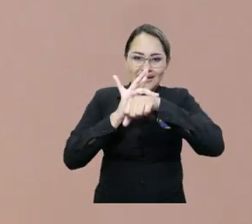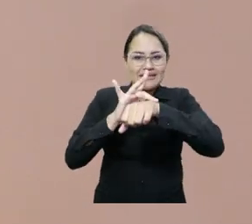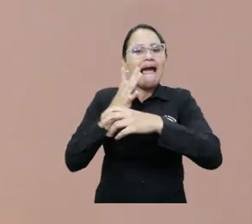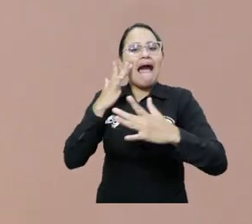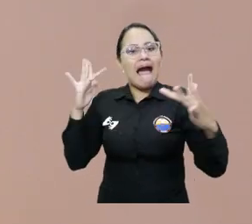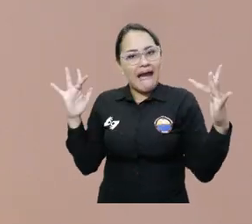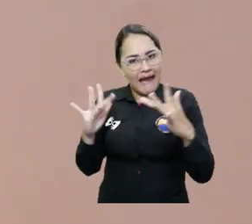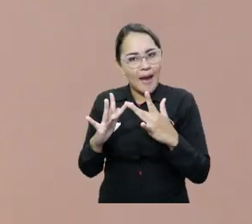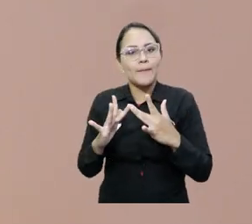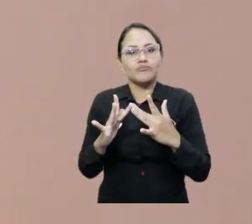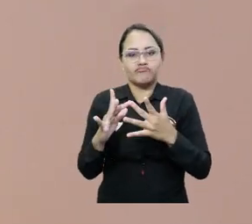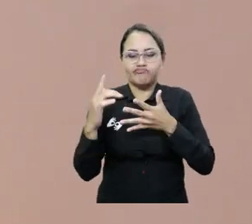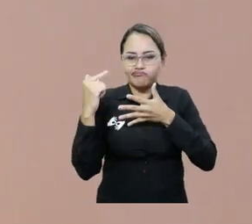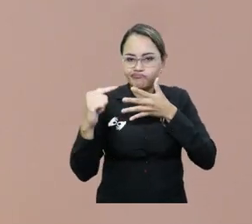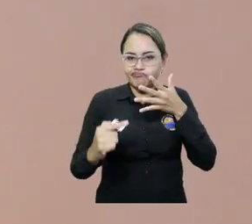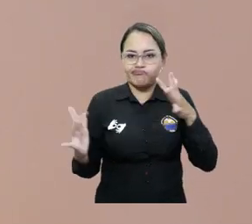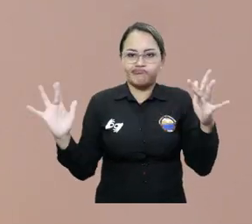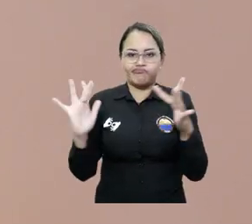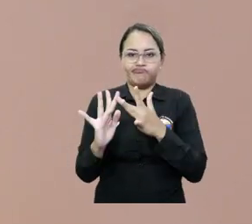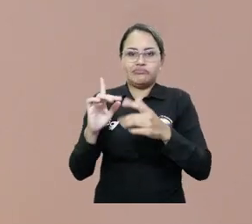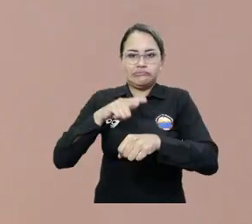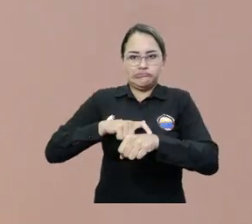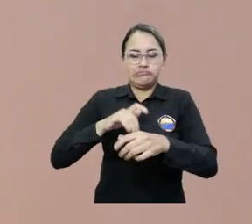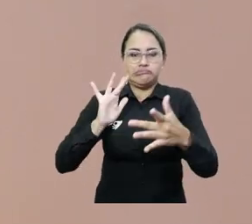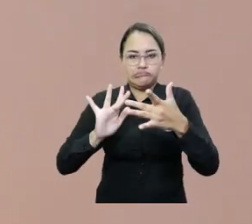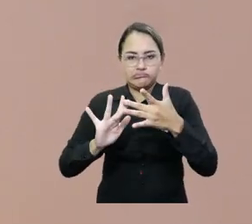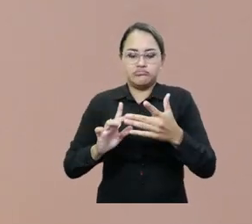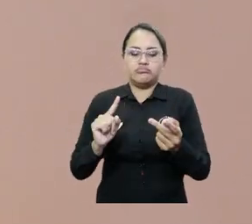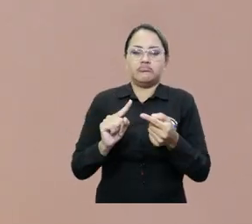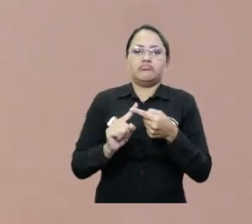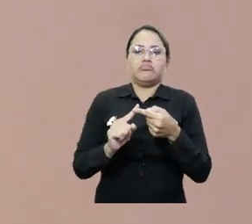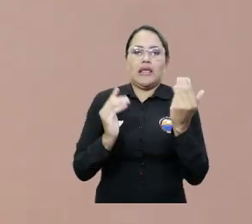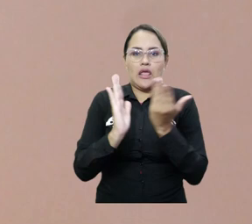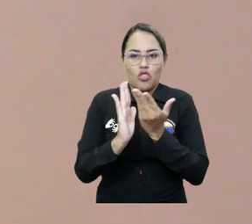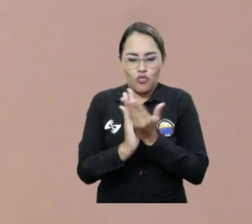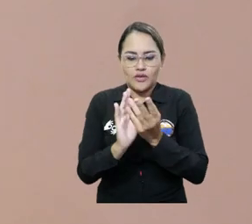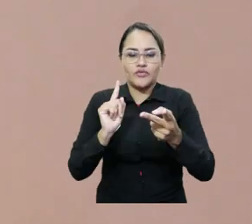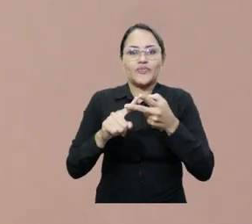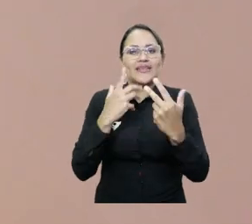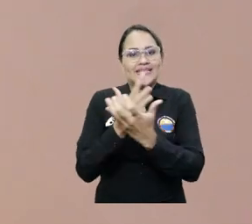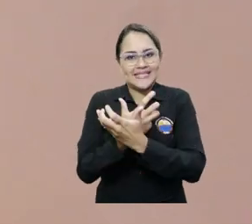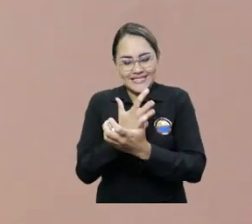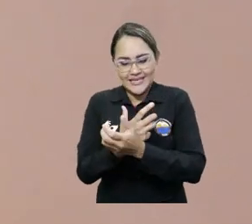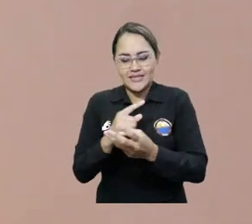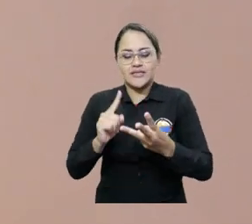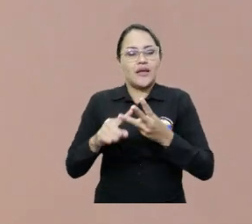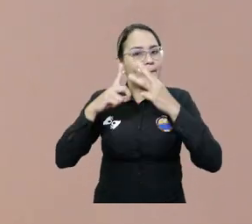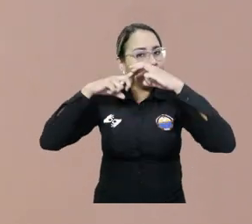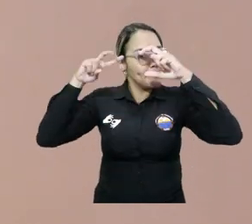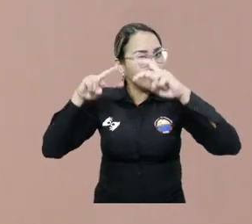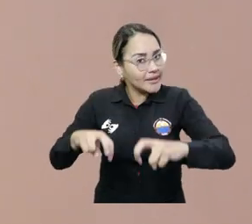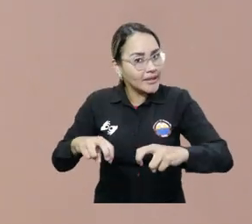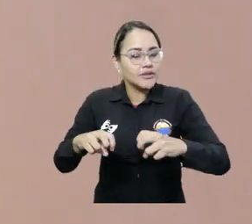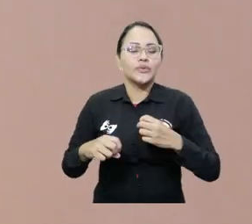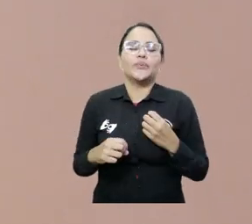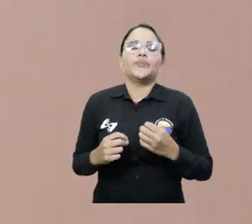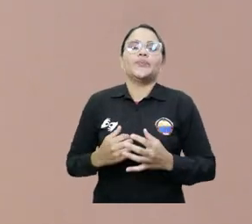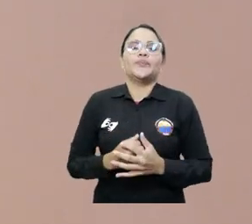tiempos. Educación, ciencia, investigación,